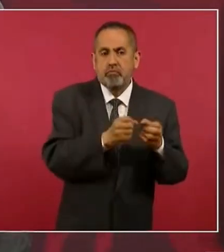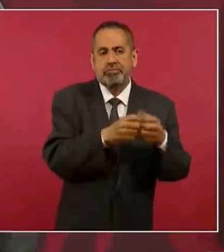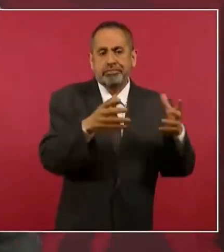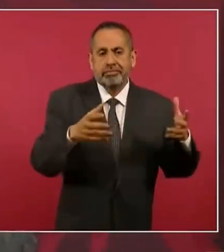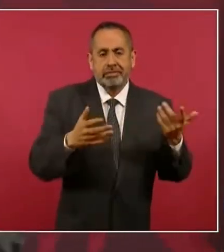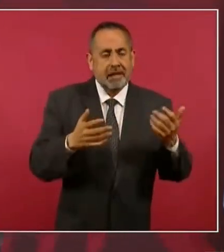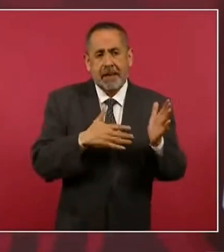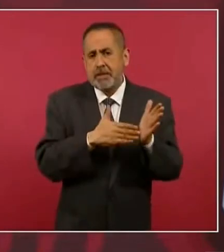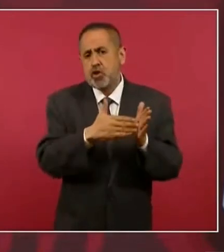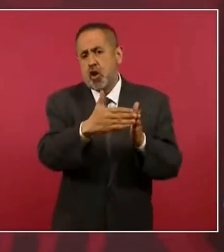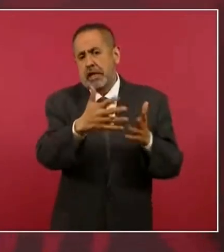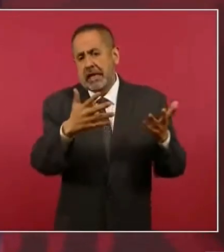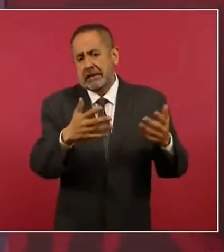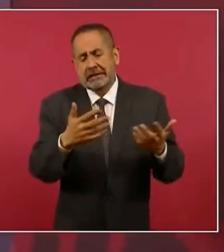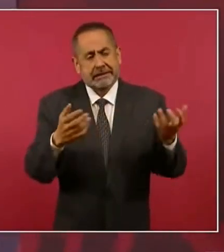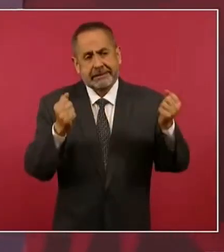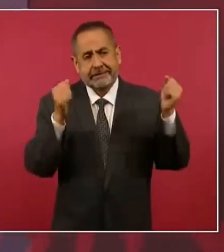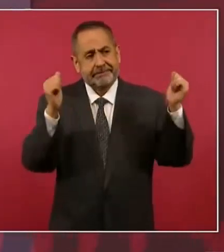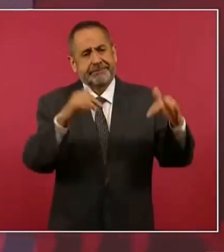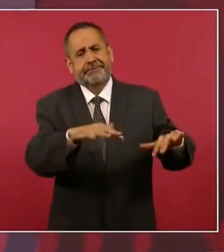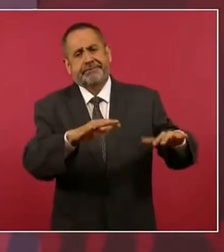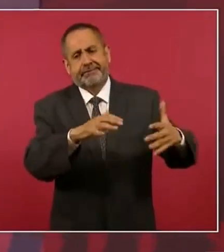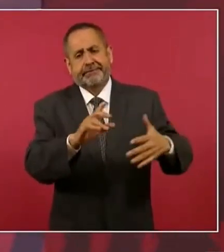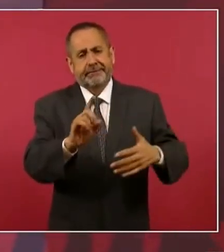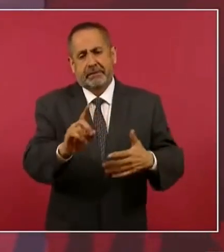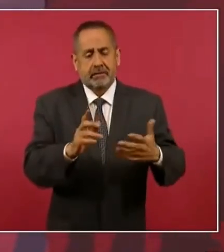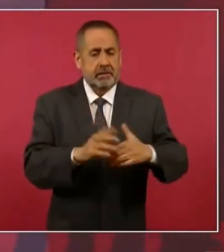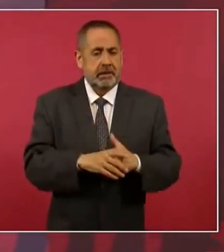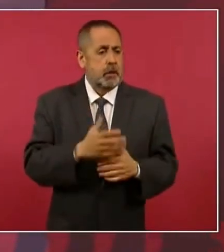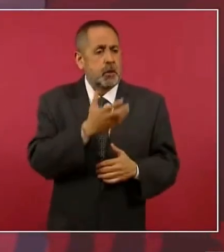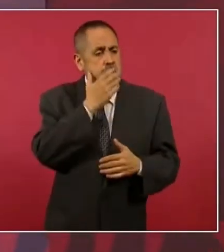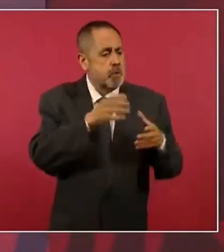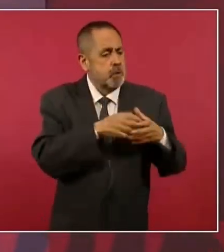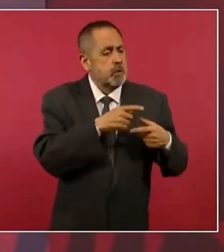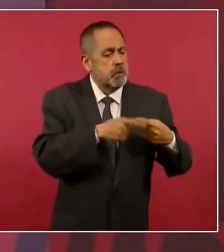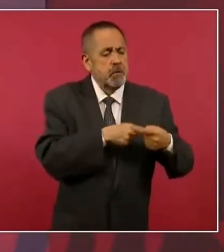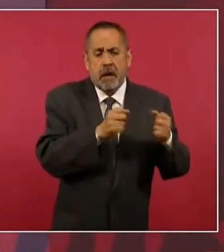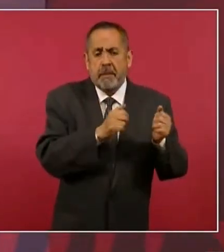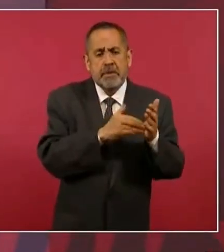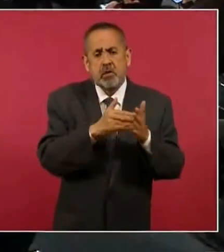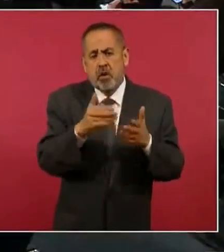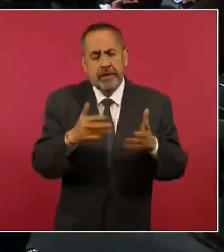Es que son millones los conservadores.